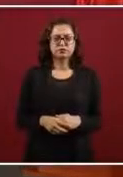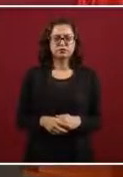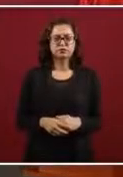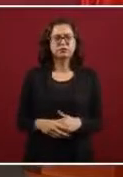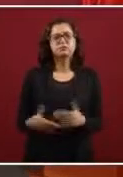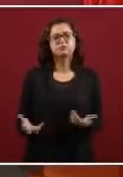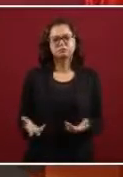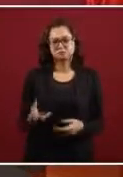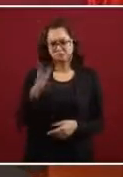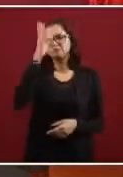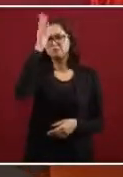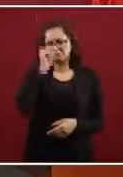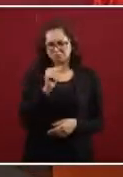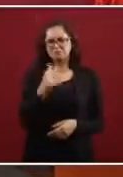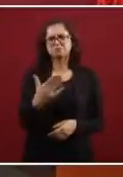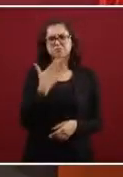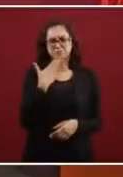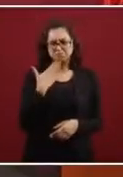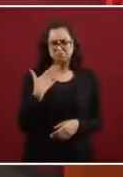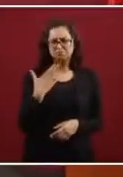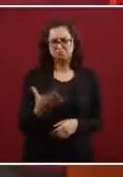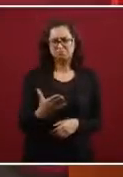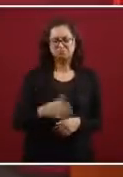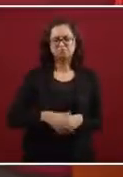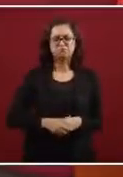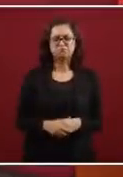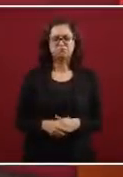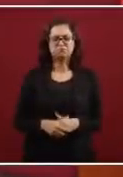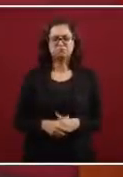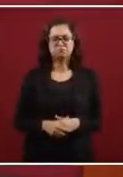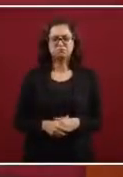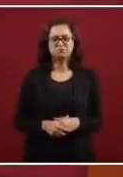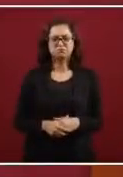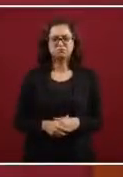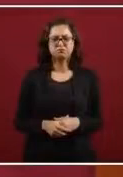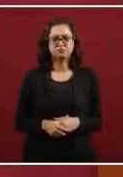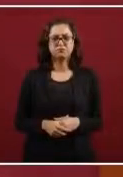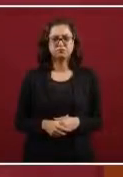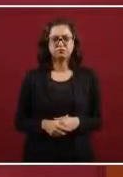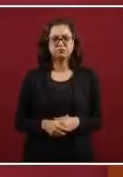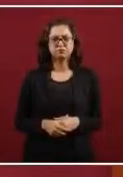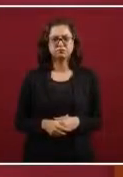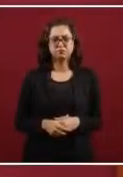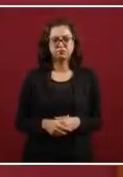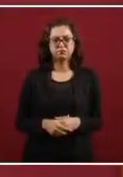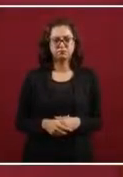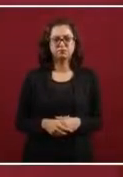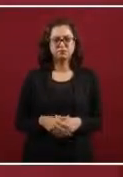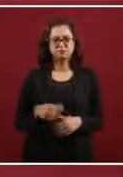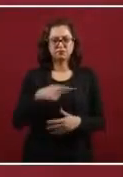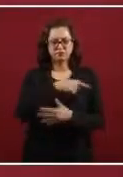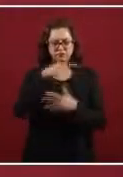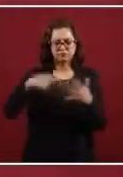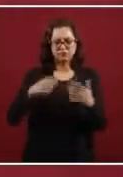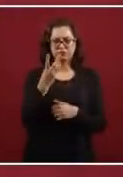buen acuerdo para los tres países y por